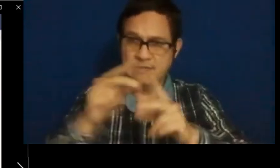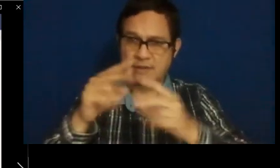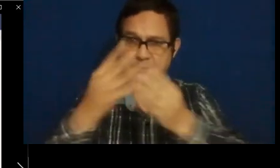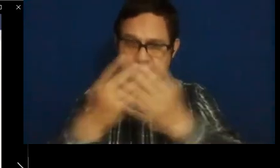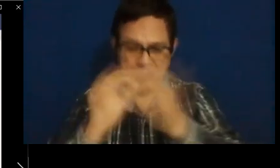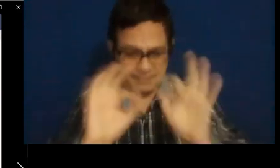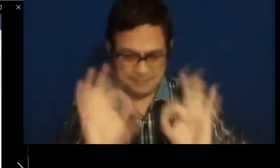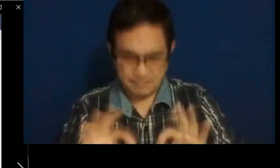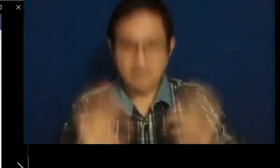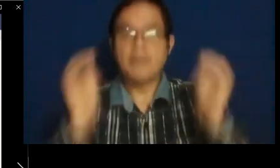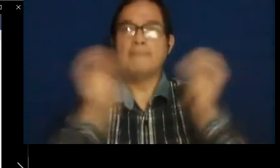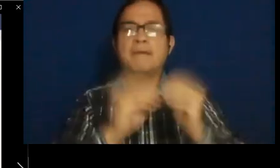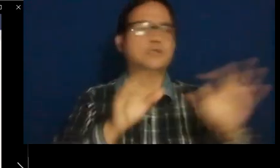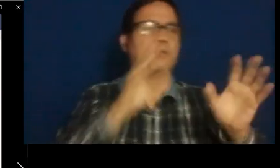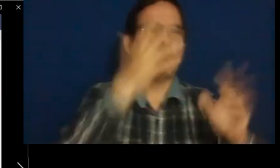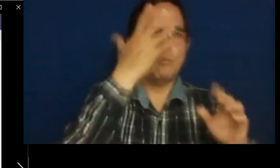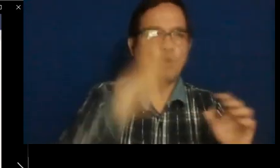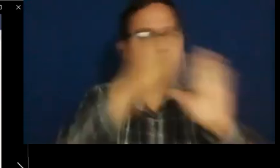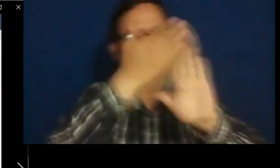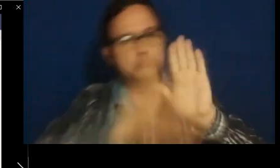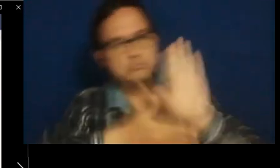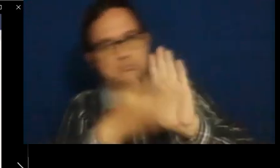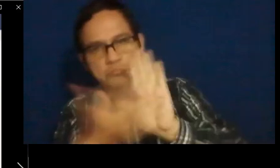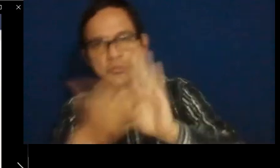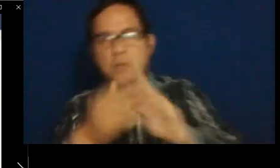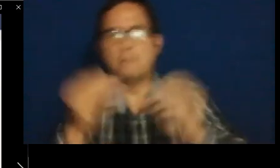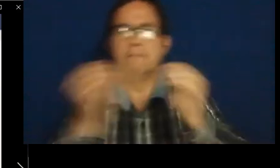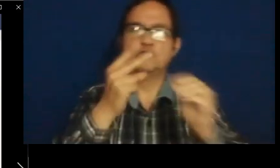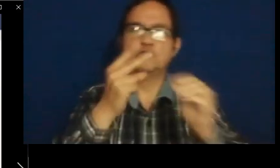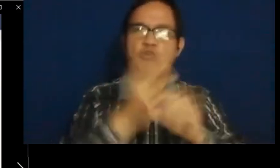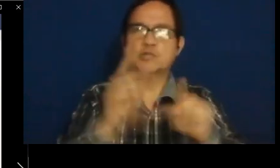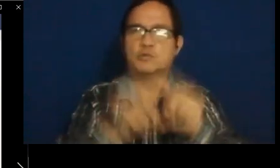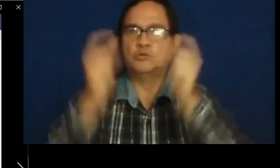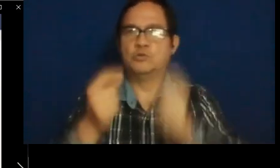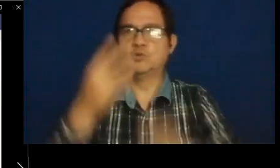eso, ¿vale? Entonces aprovechen el tiempo y pues me van contando.